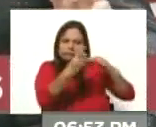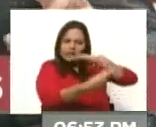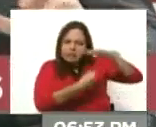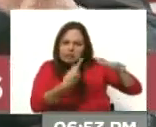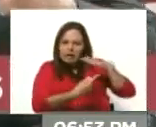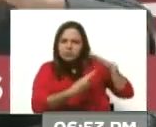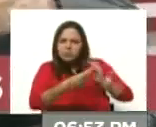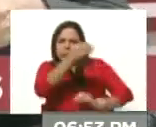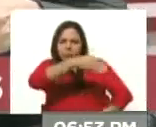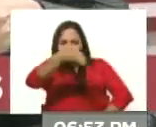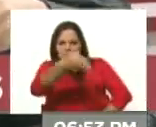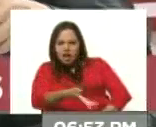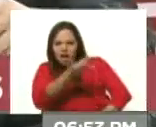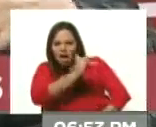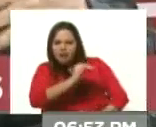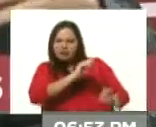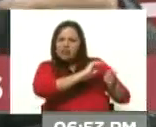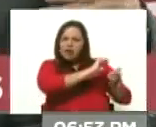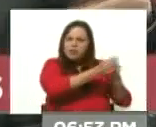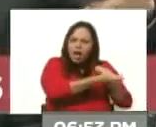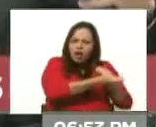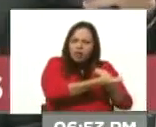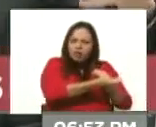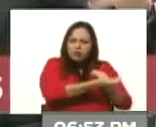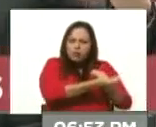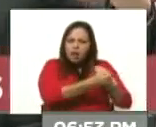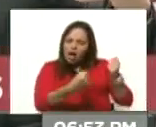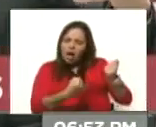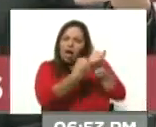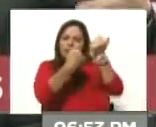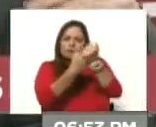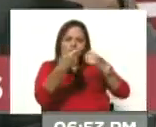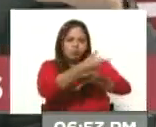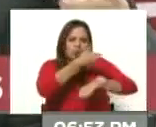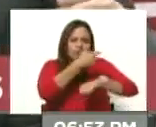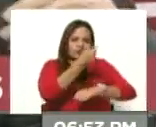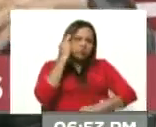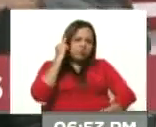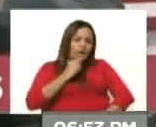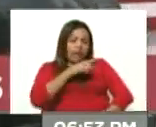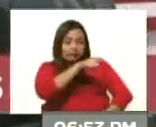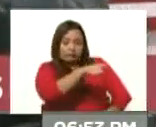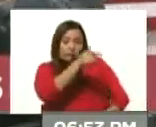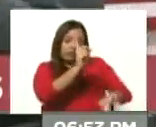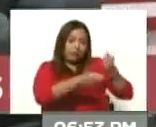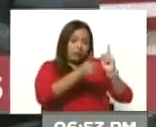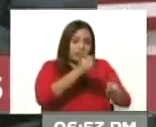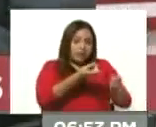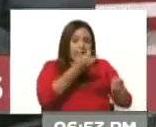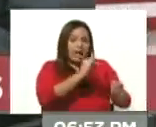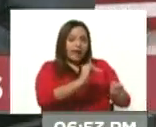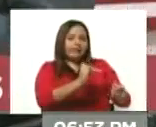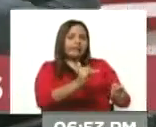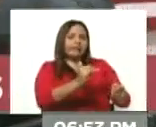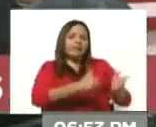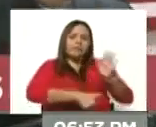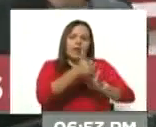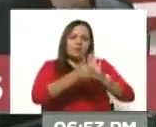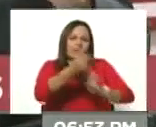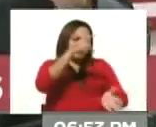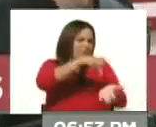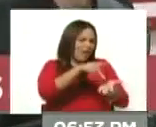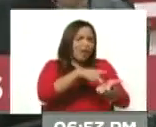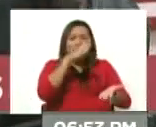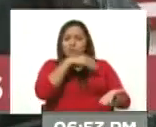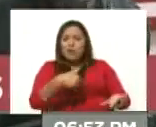y han cambiado muy favorablemente al gobierno bolivariano eso tiene que ver con que son los dueños de la escena no hay